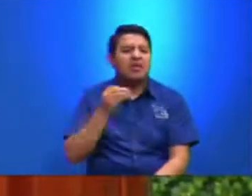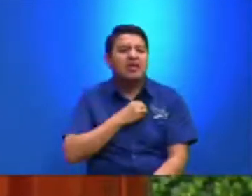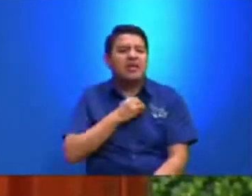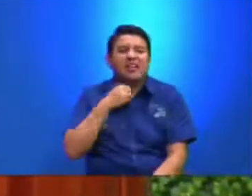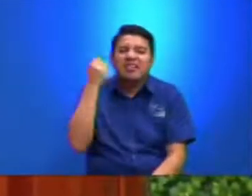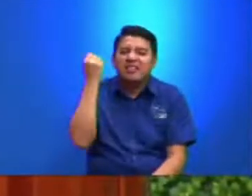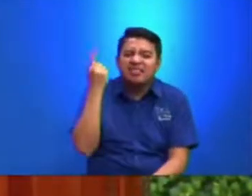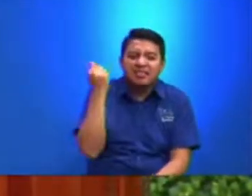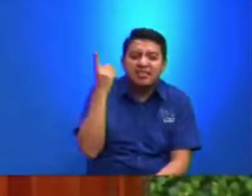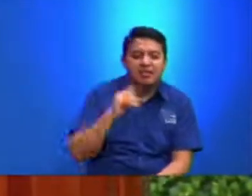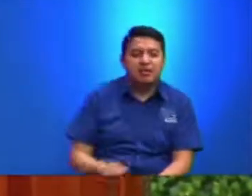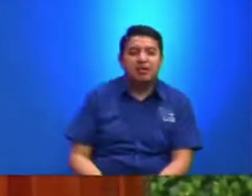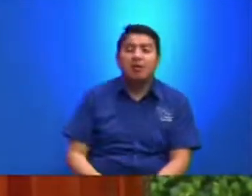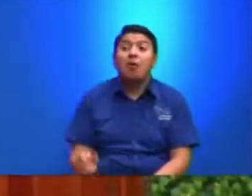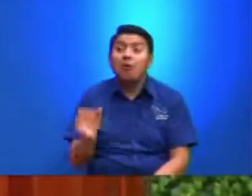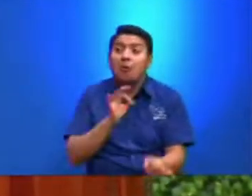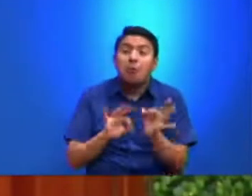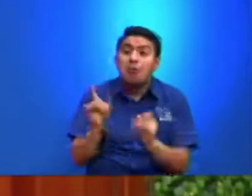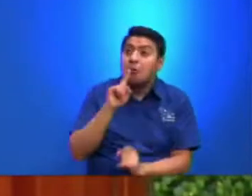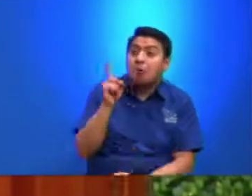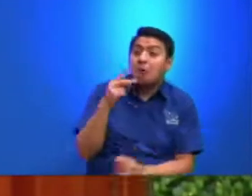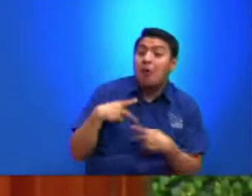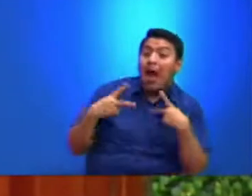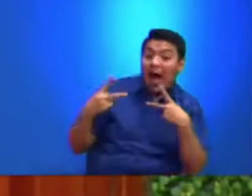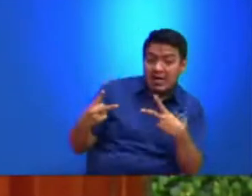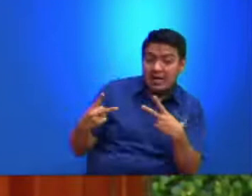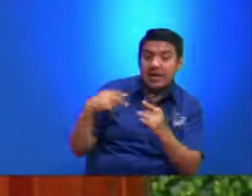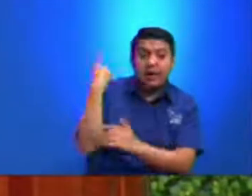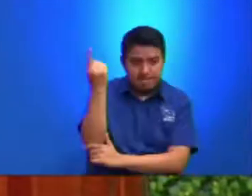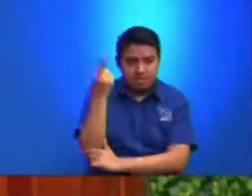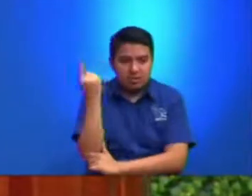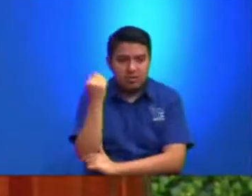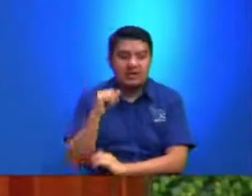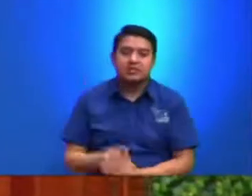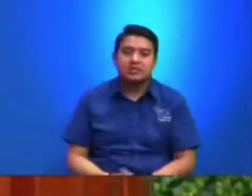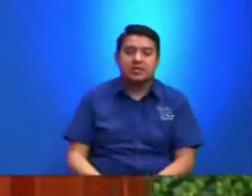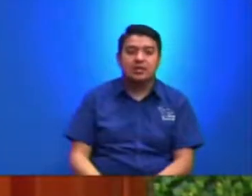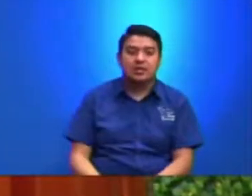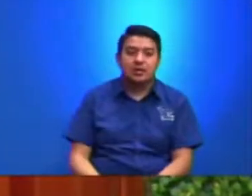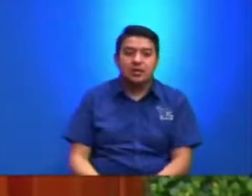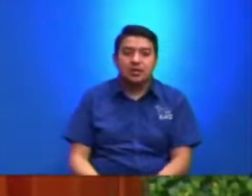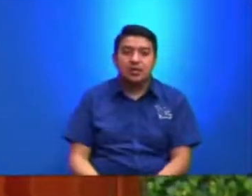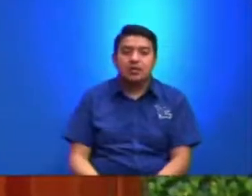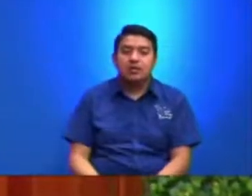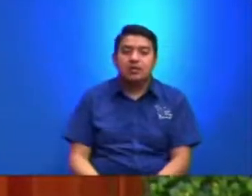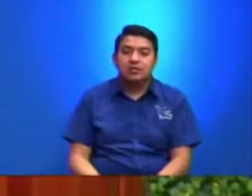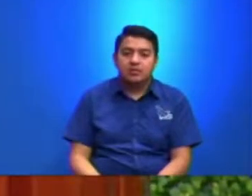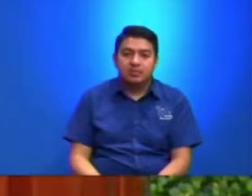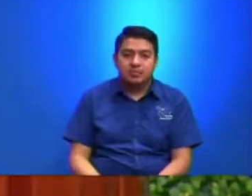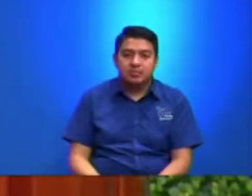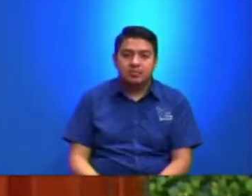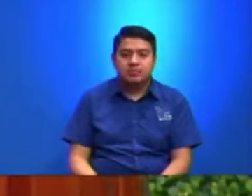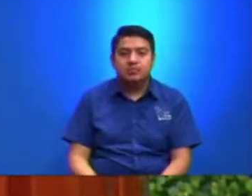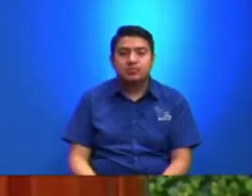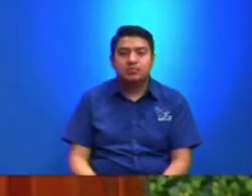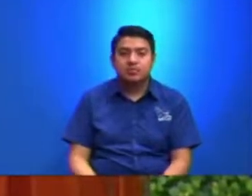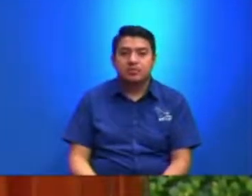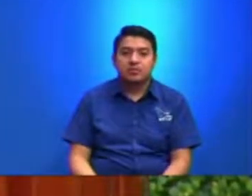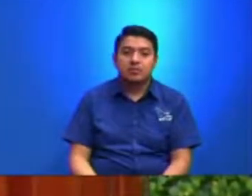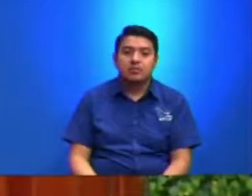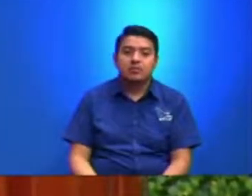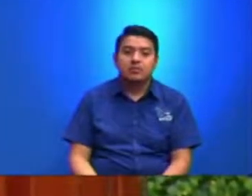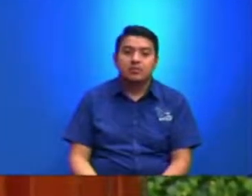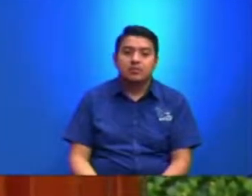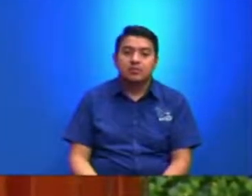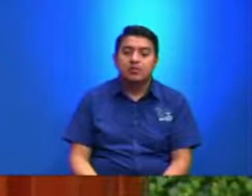hermano, hay un estrés. Pero si se logra vencer ese estrés, lo que usted dijo nunca se le va a olvidar a usted. Lo